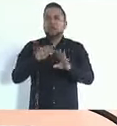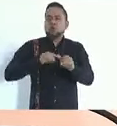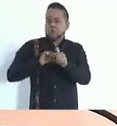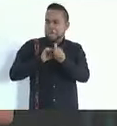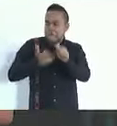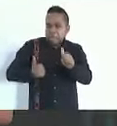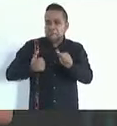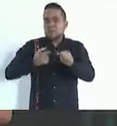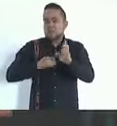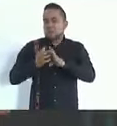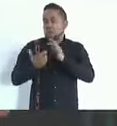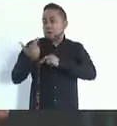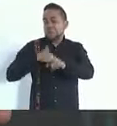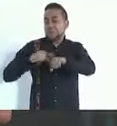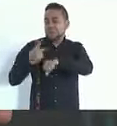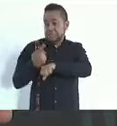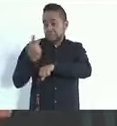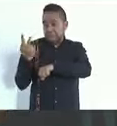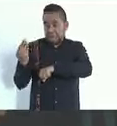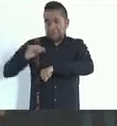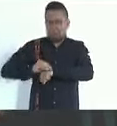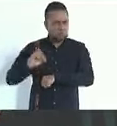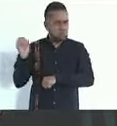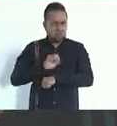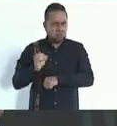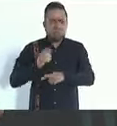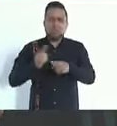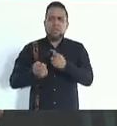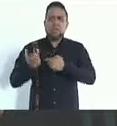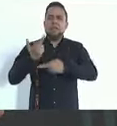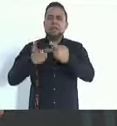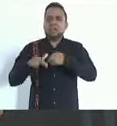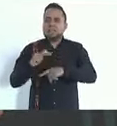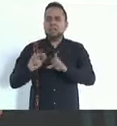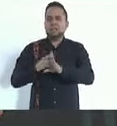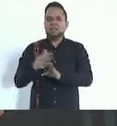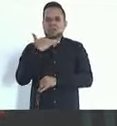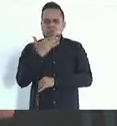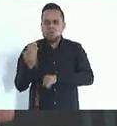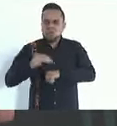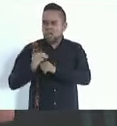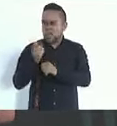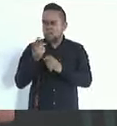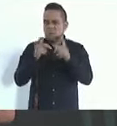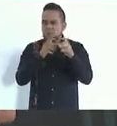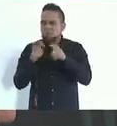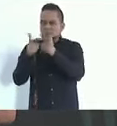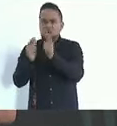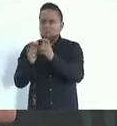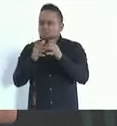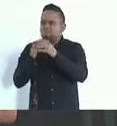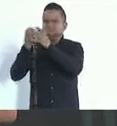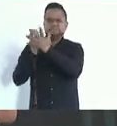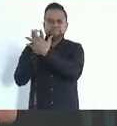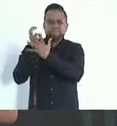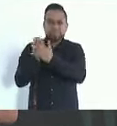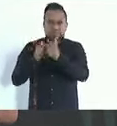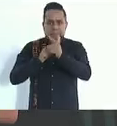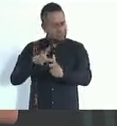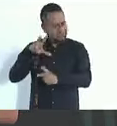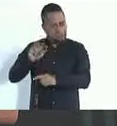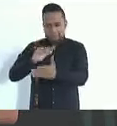haber regresiones al pasado, que no va a regresar el régimen de corrupción y privilegios, vamos a dar continuidad a la